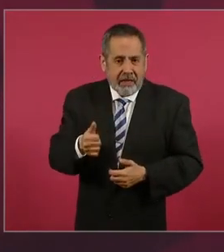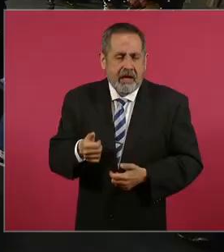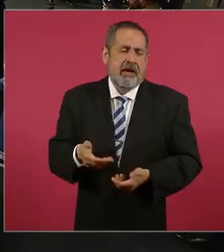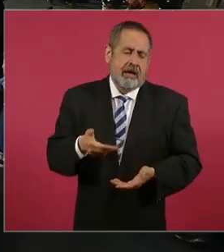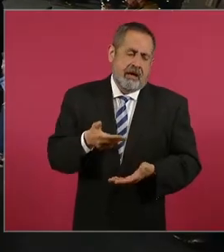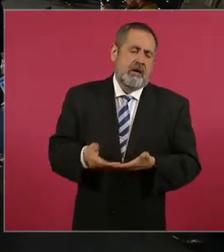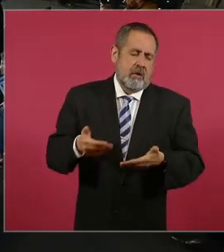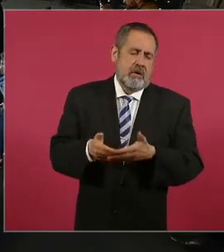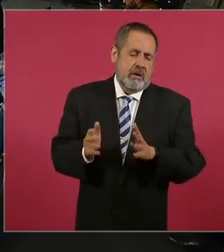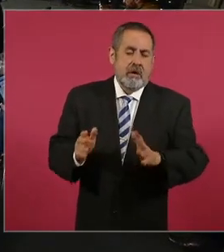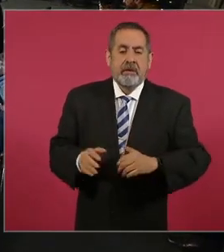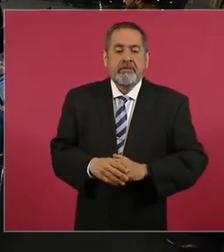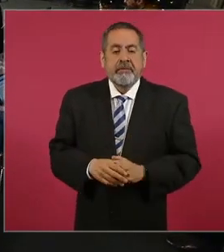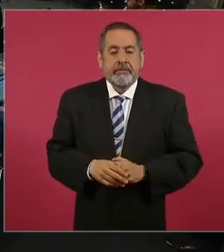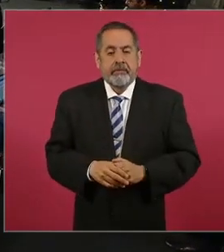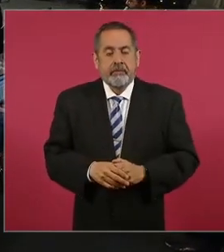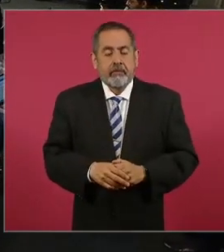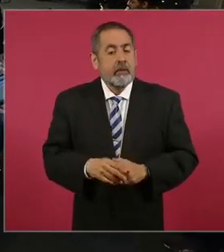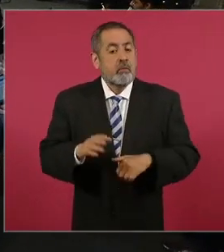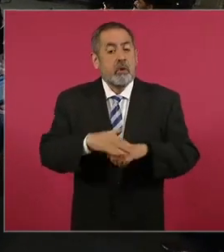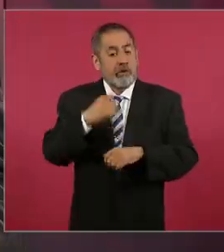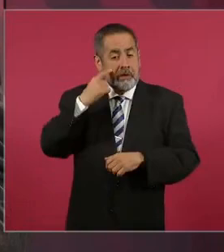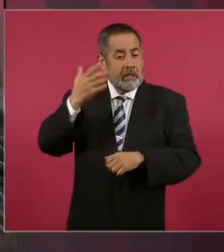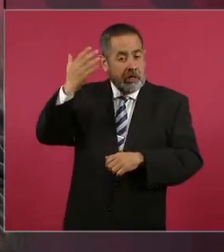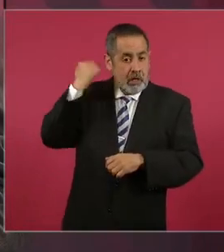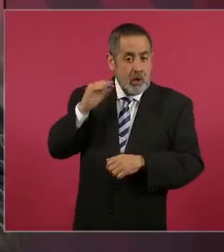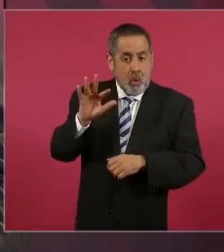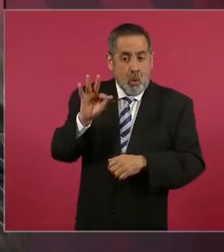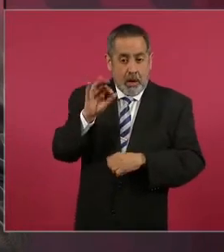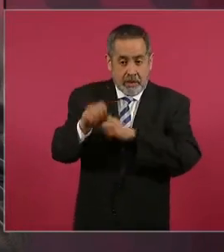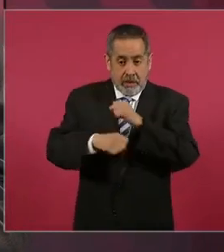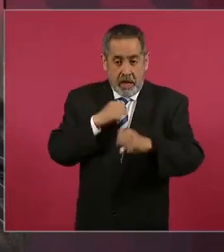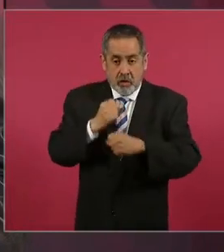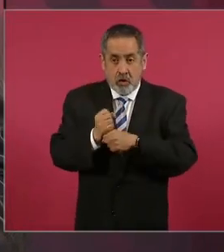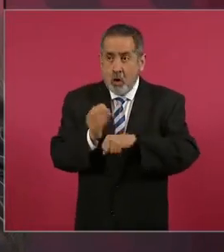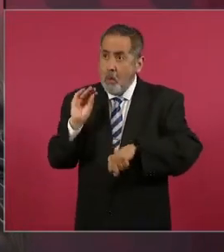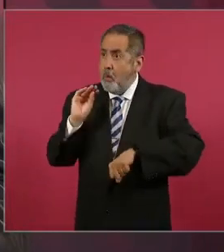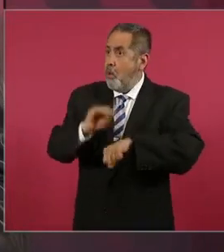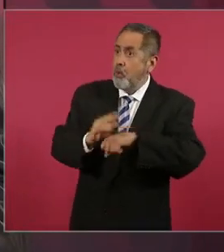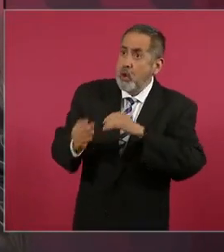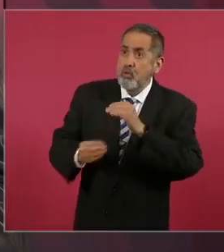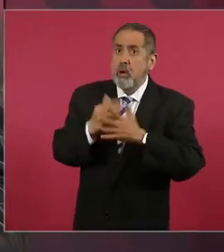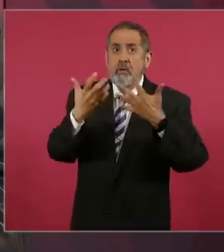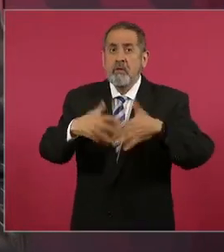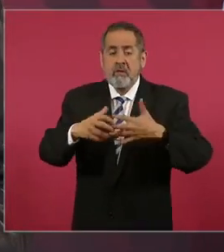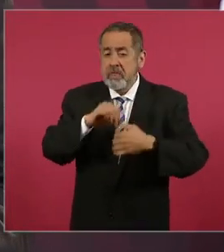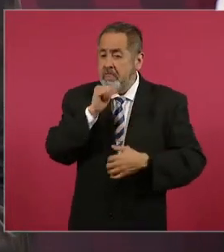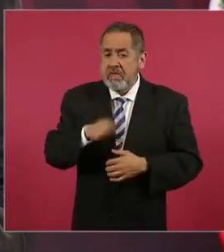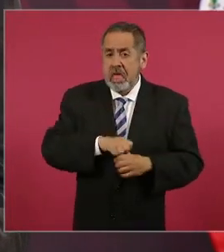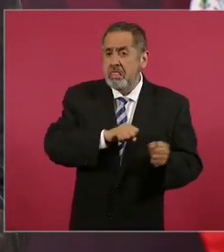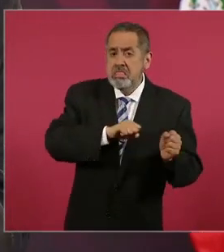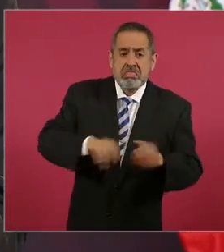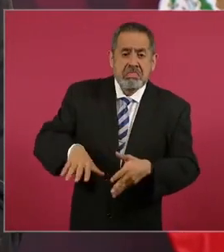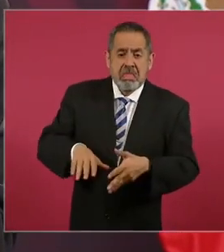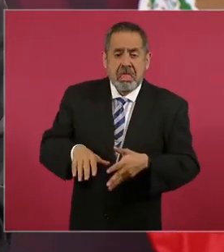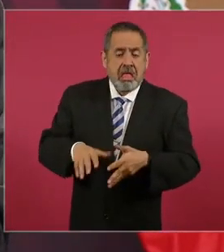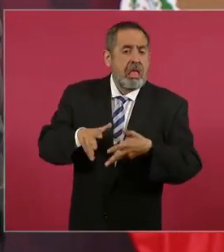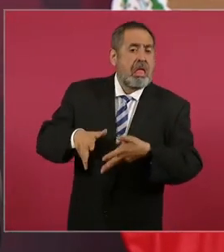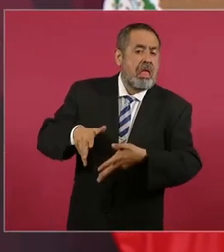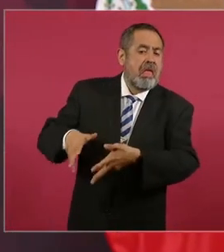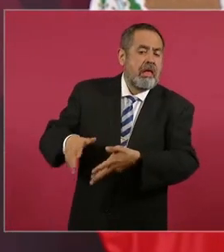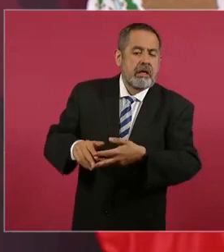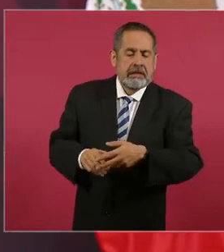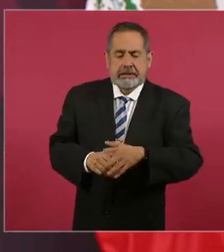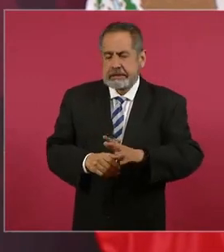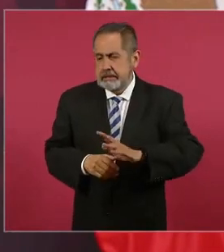en más de 40 años no se había construido una nueva refinería. Entonces, en la